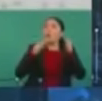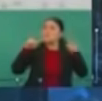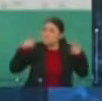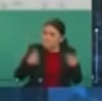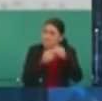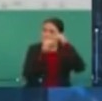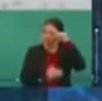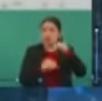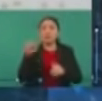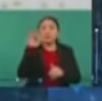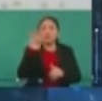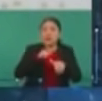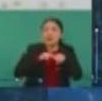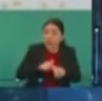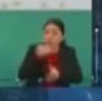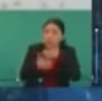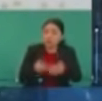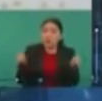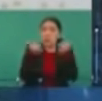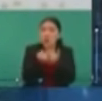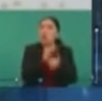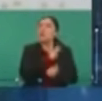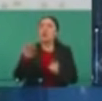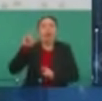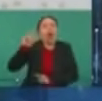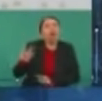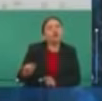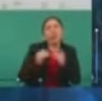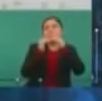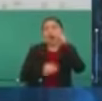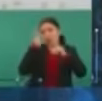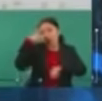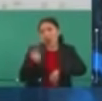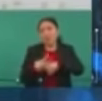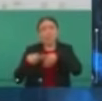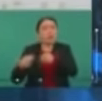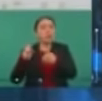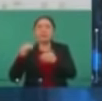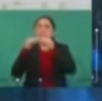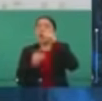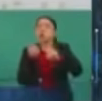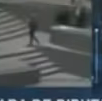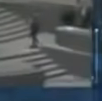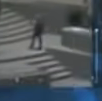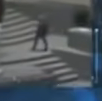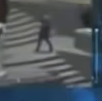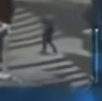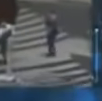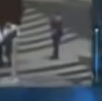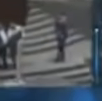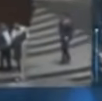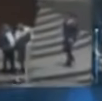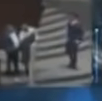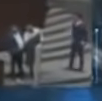montaje en un solo muerto doctor lópez durante un día va a tener que responder por todo esto insisto la cámara diputados discuten la particular la